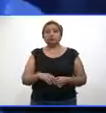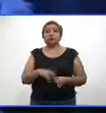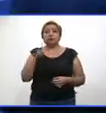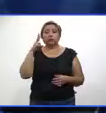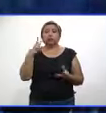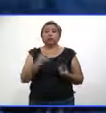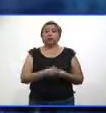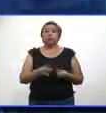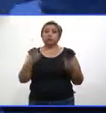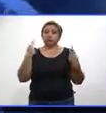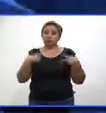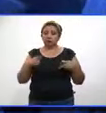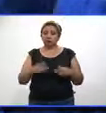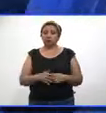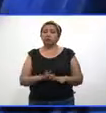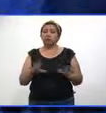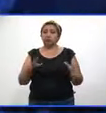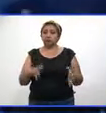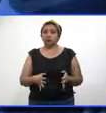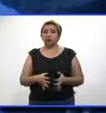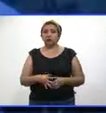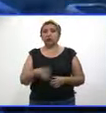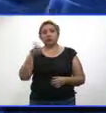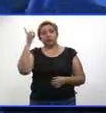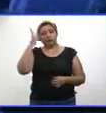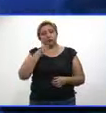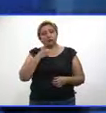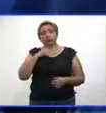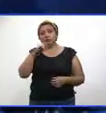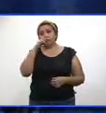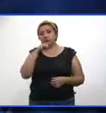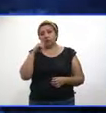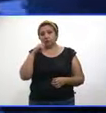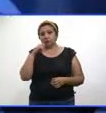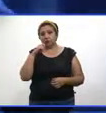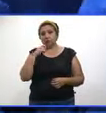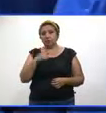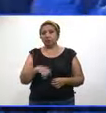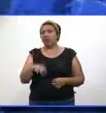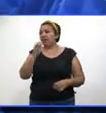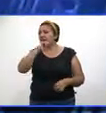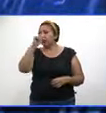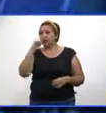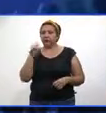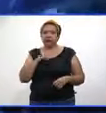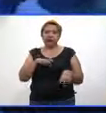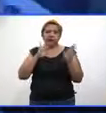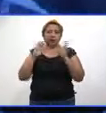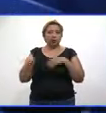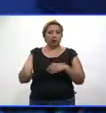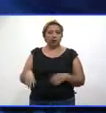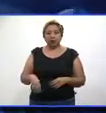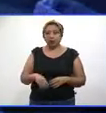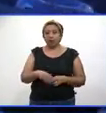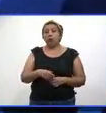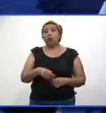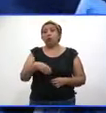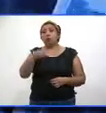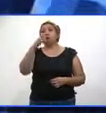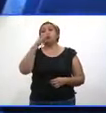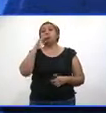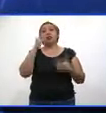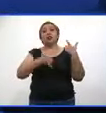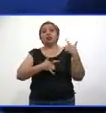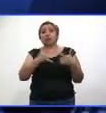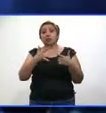con pacientes que ya están a punto de dormir, se lavaron la boca, pero se les antojó un vaso de leche, pero se les olvida